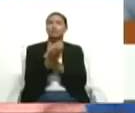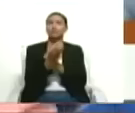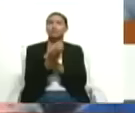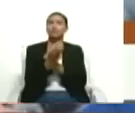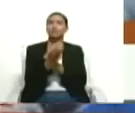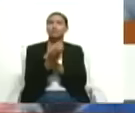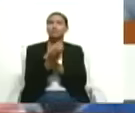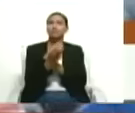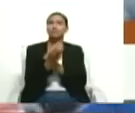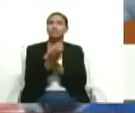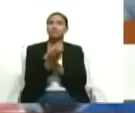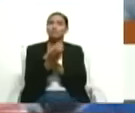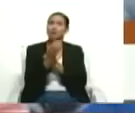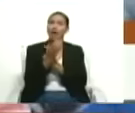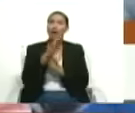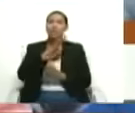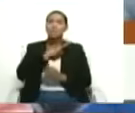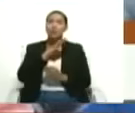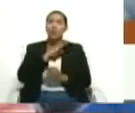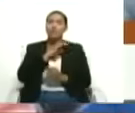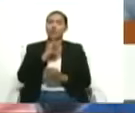basada en nuestra identidad,